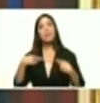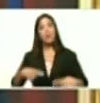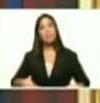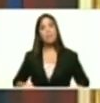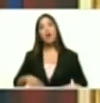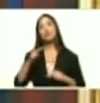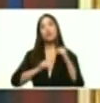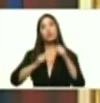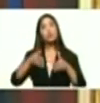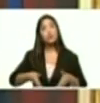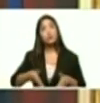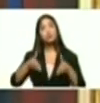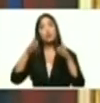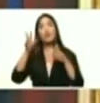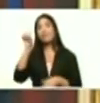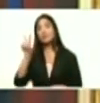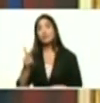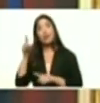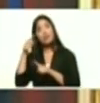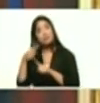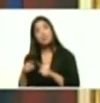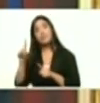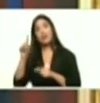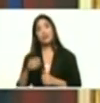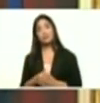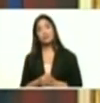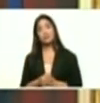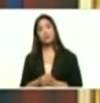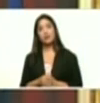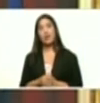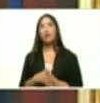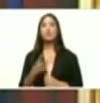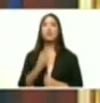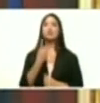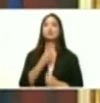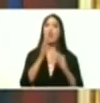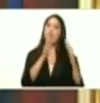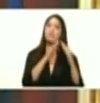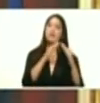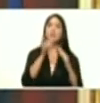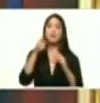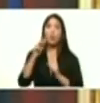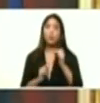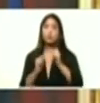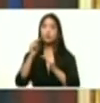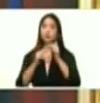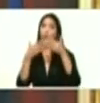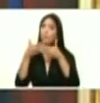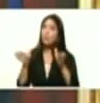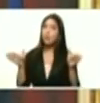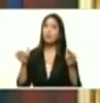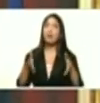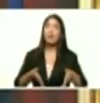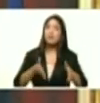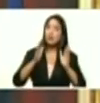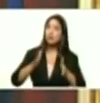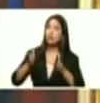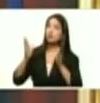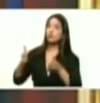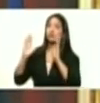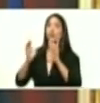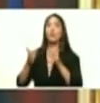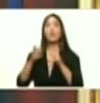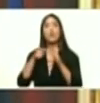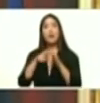infraestructura, Venezuela es otra, no solamente, en el campo de la vivienda, sino la obra pública, las infraestructuras, las